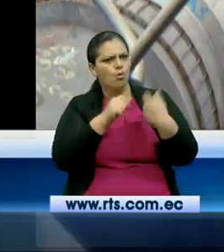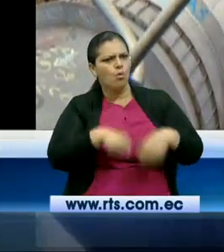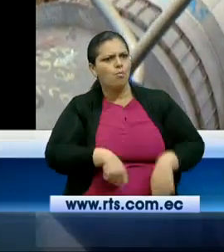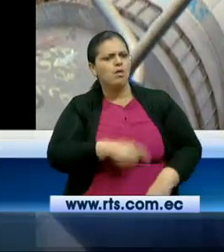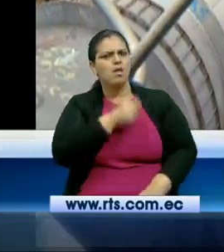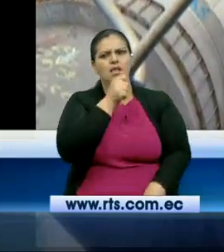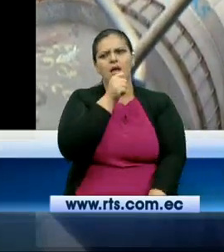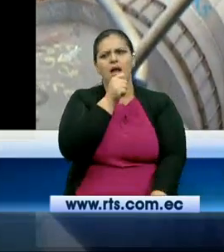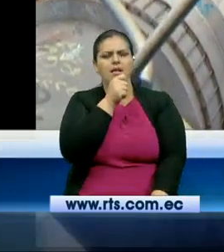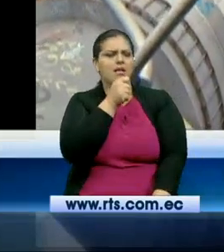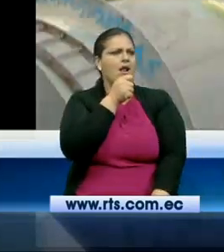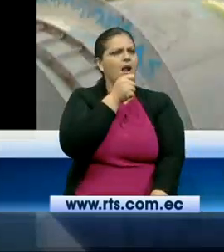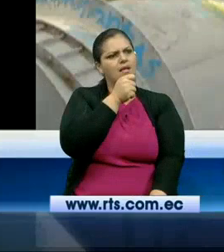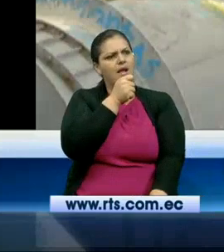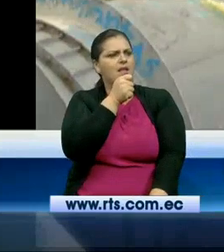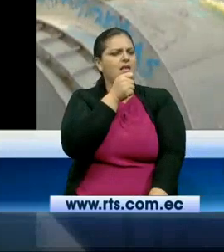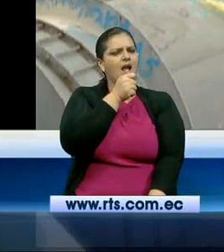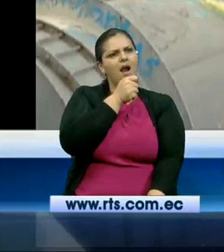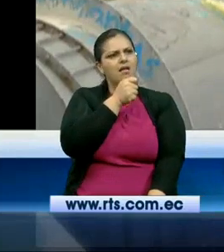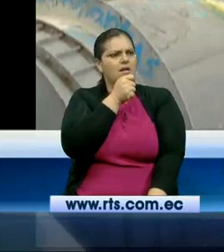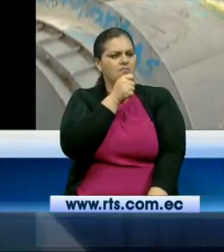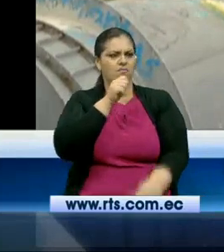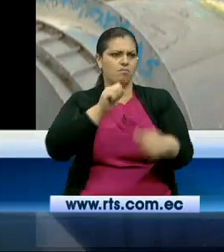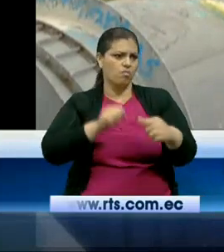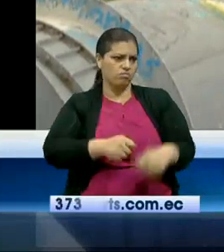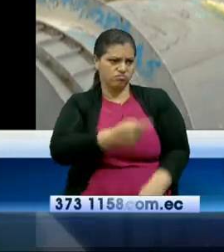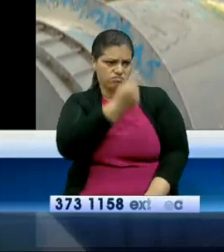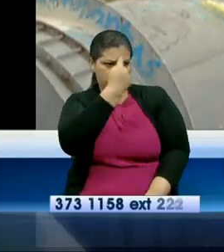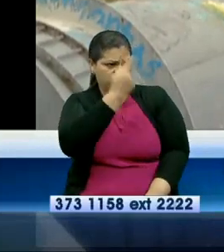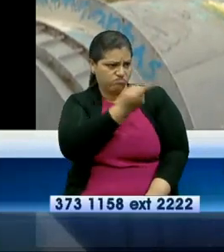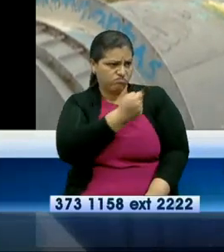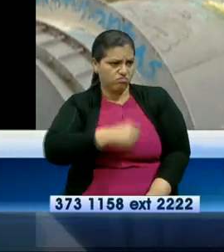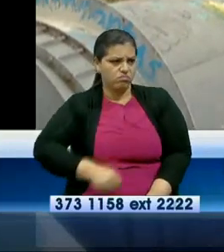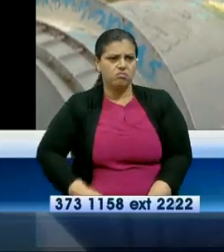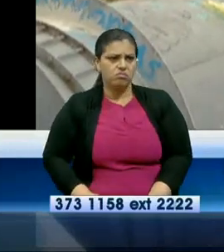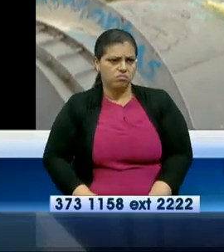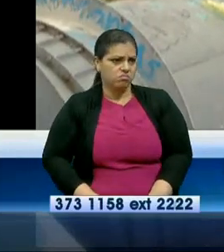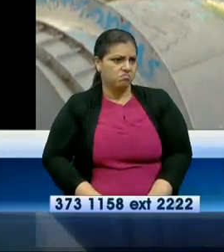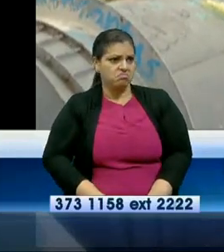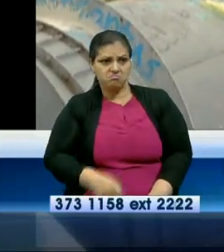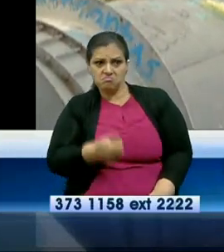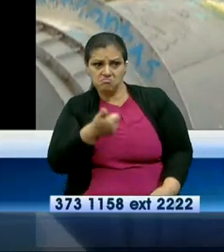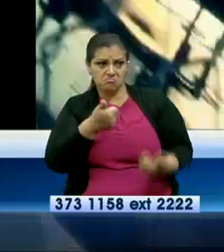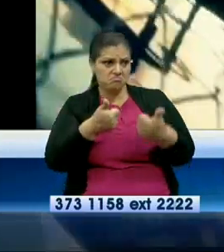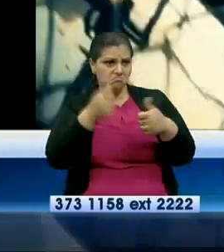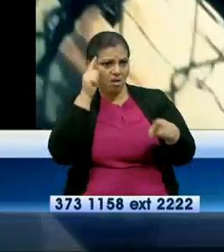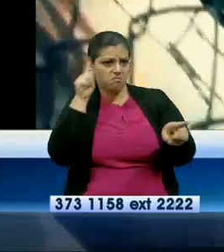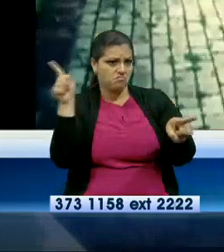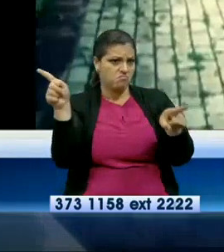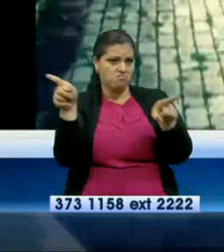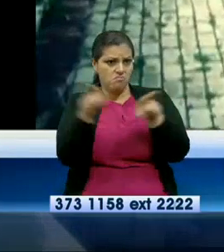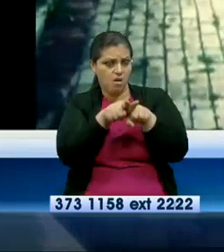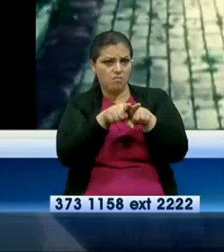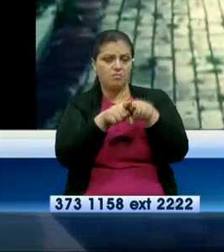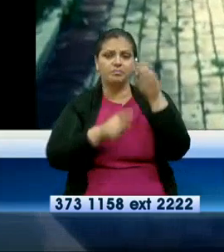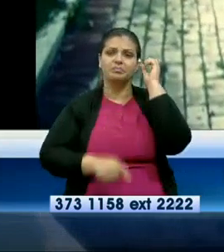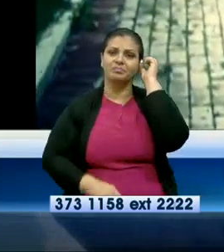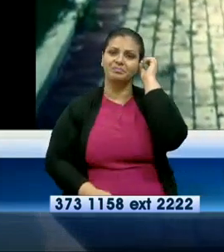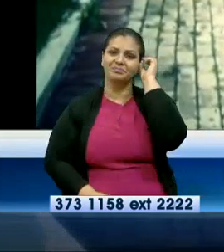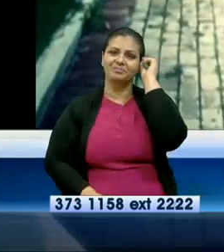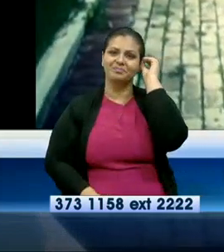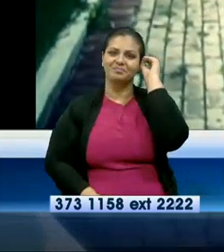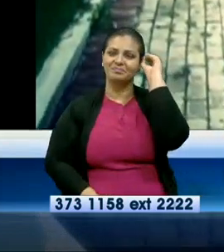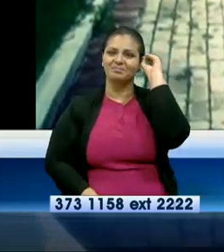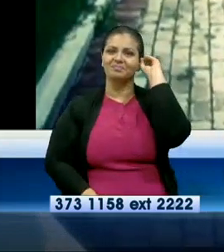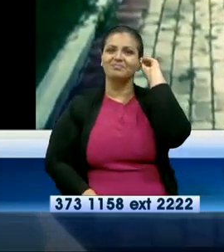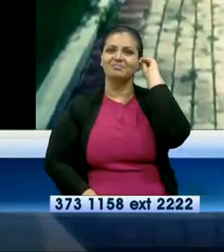mi pueblo. Entonces yo me puse una meta y le dije a mis amigos, a los que conformamos el grupo, le dije, yo alguna vez voy